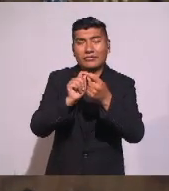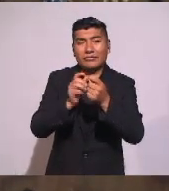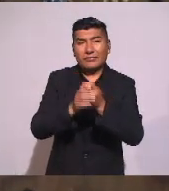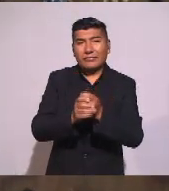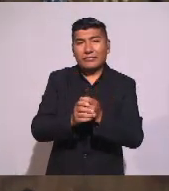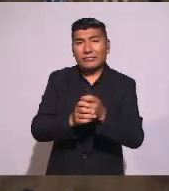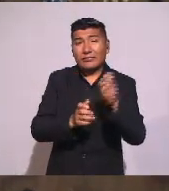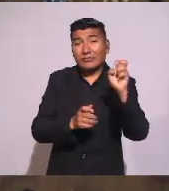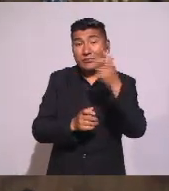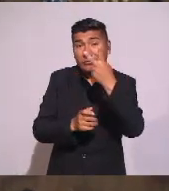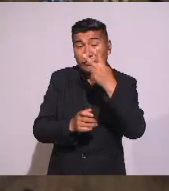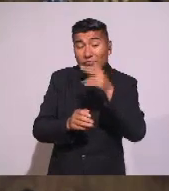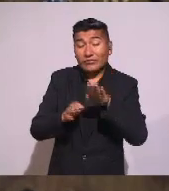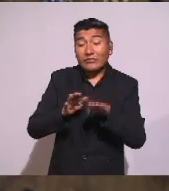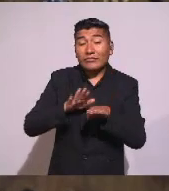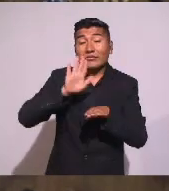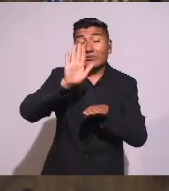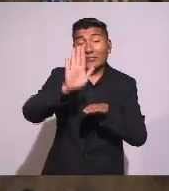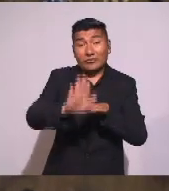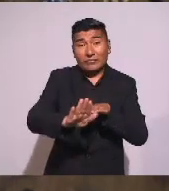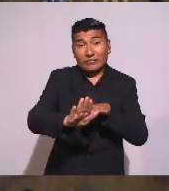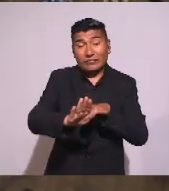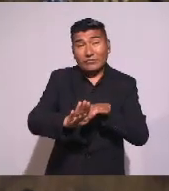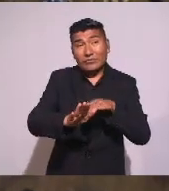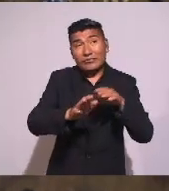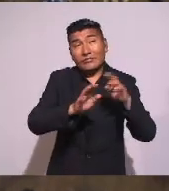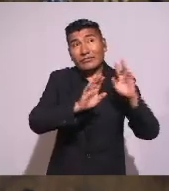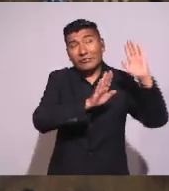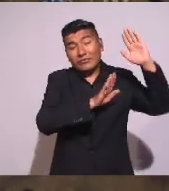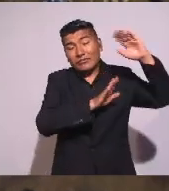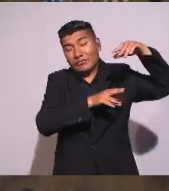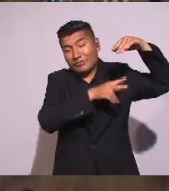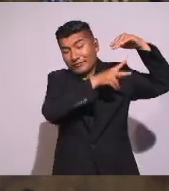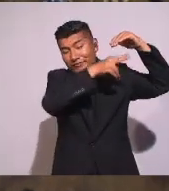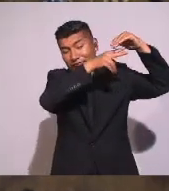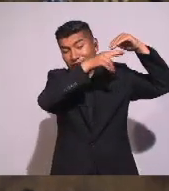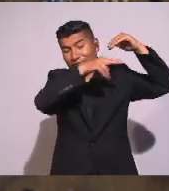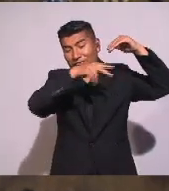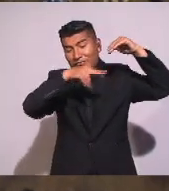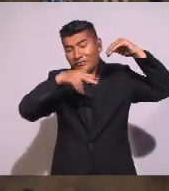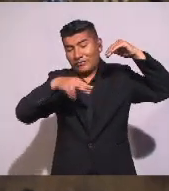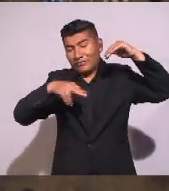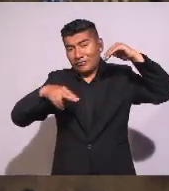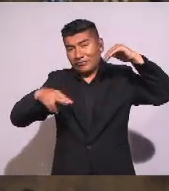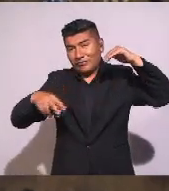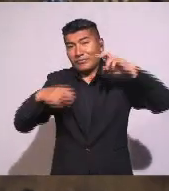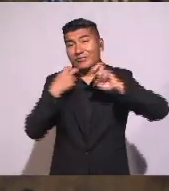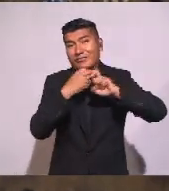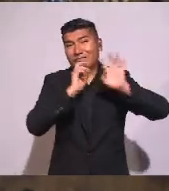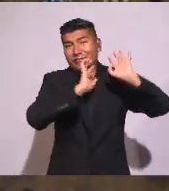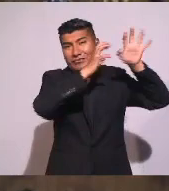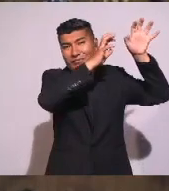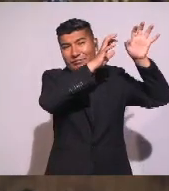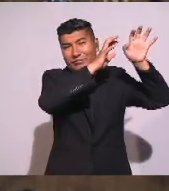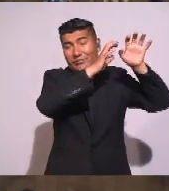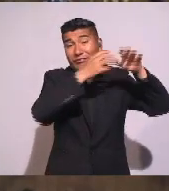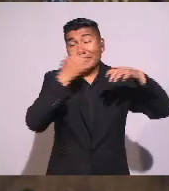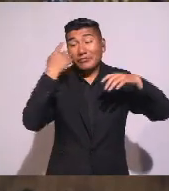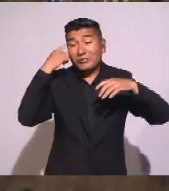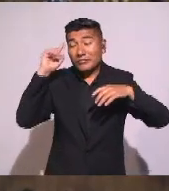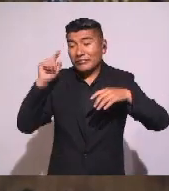el segundo paso bajar del monte tabor para recorrer los senderos